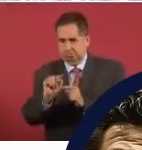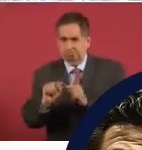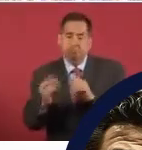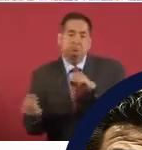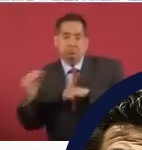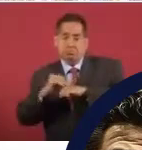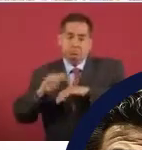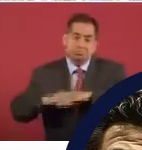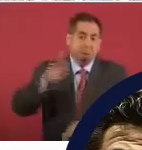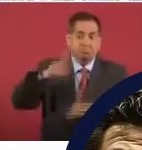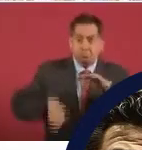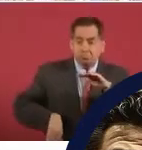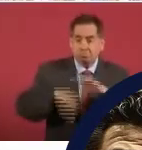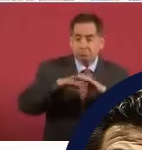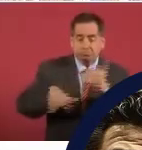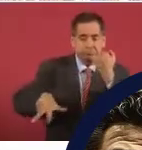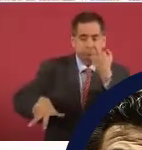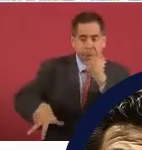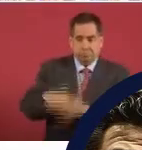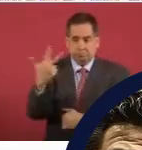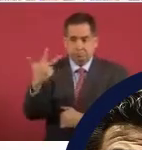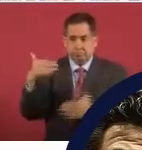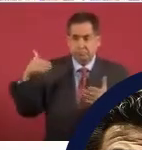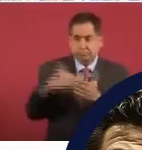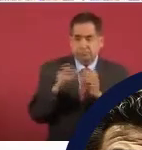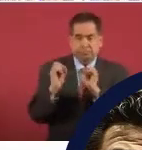es fruto de la justicia